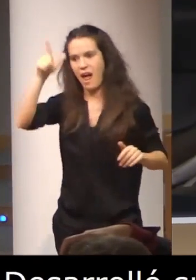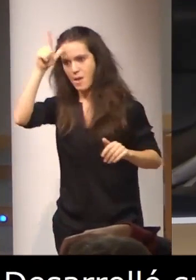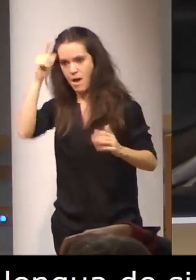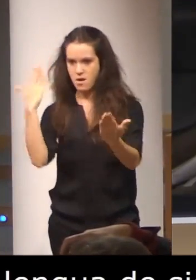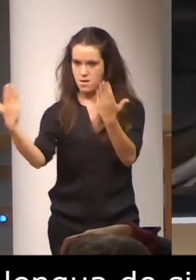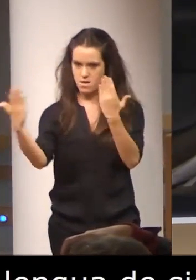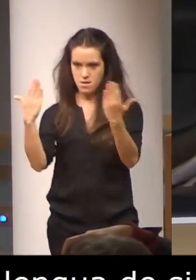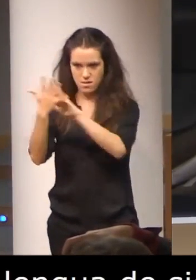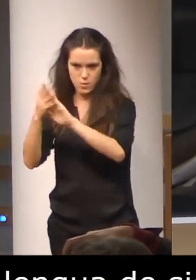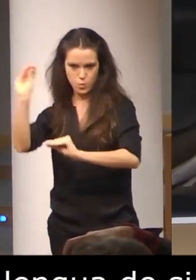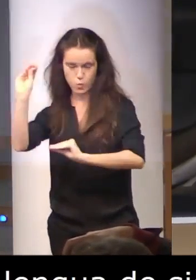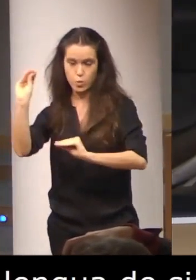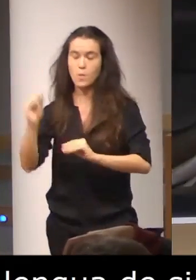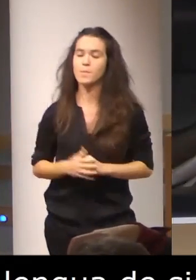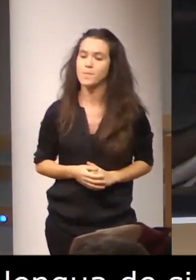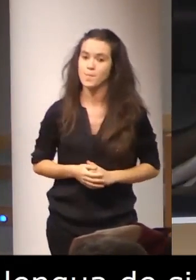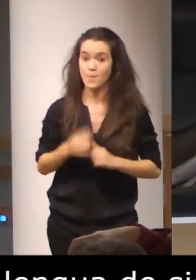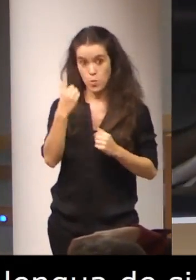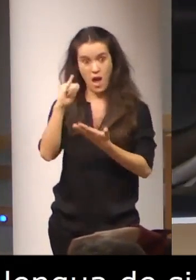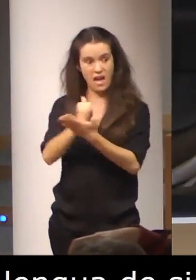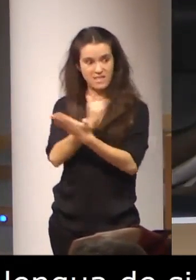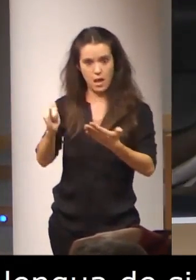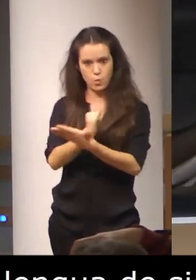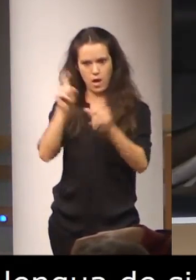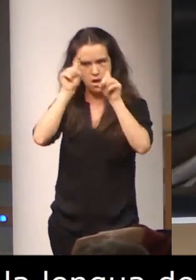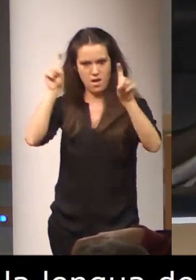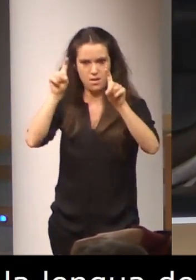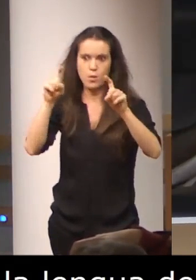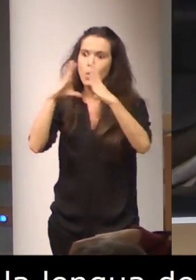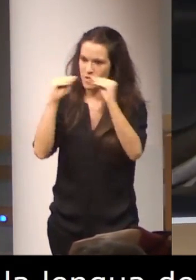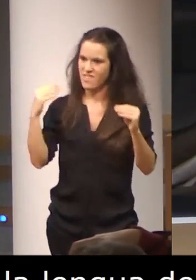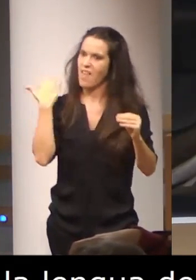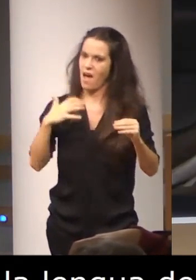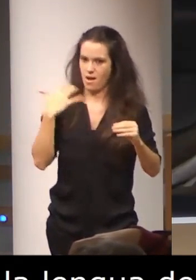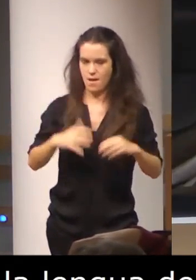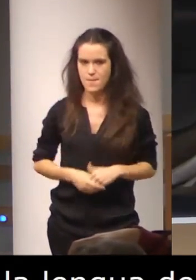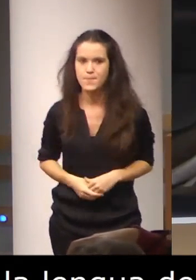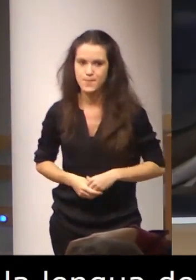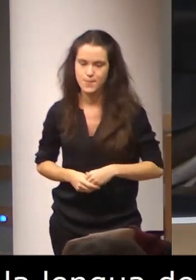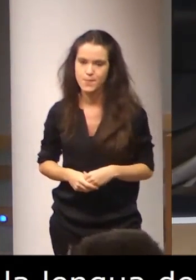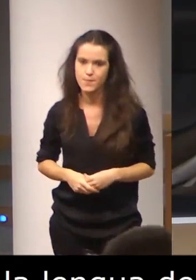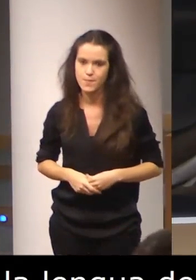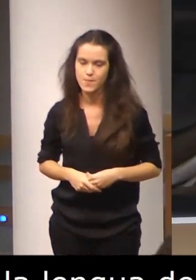Imparte una asignatura de lengua de signos en la Universidad de Alcalá de Henares y